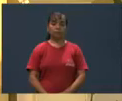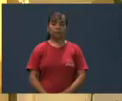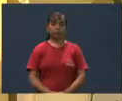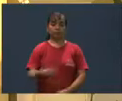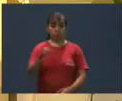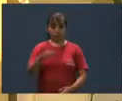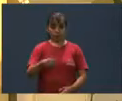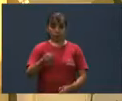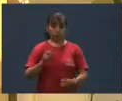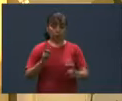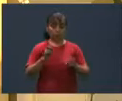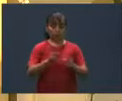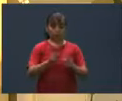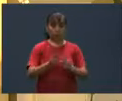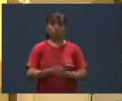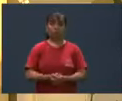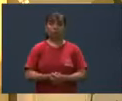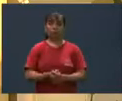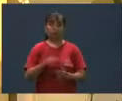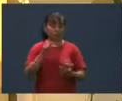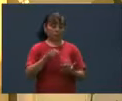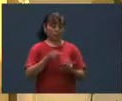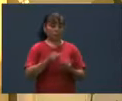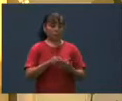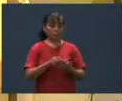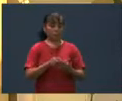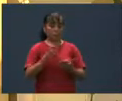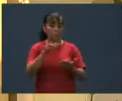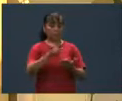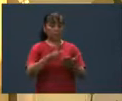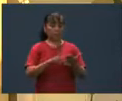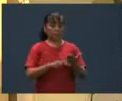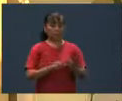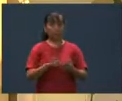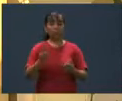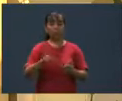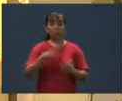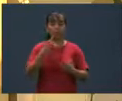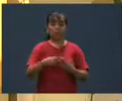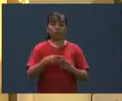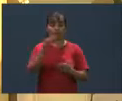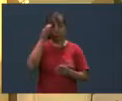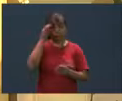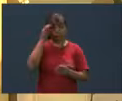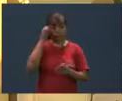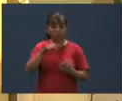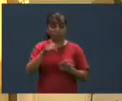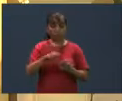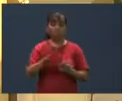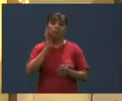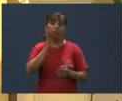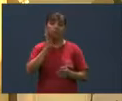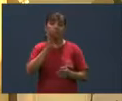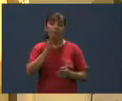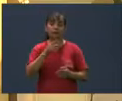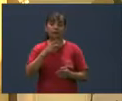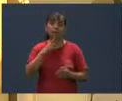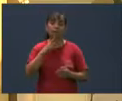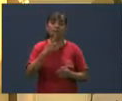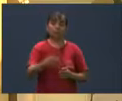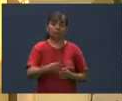Hoy encontramos este texto donde este joven